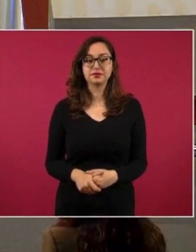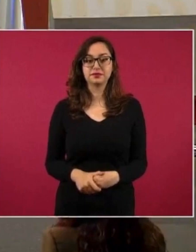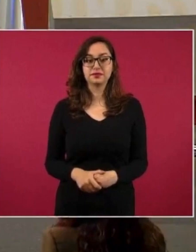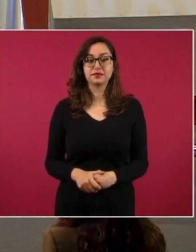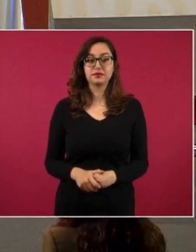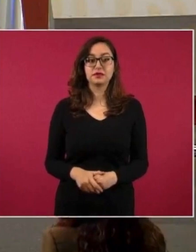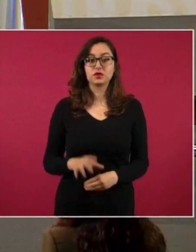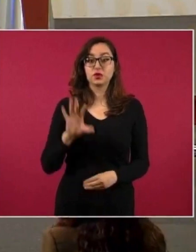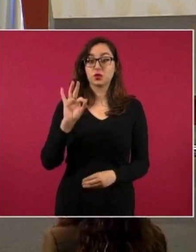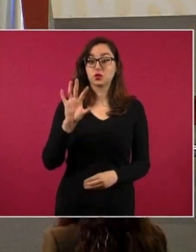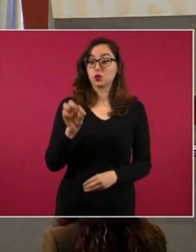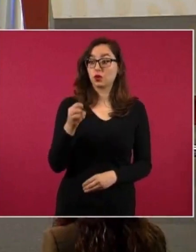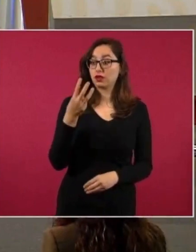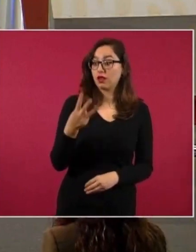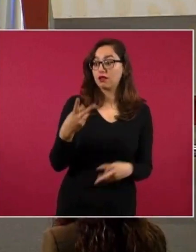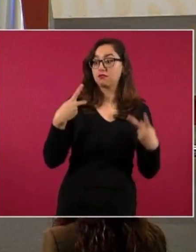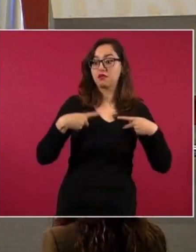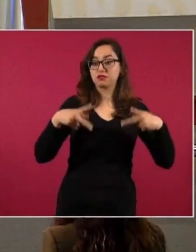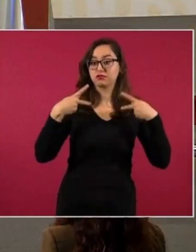43, entonces.